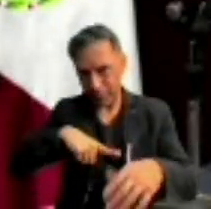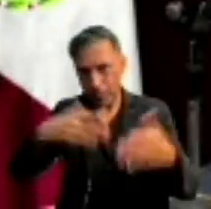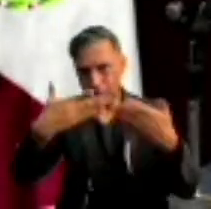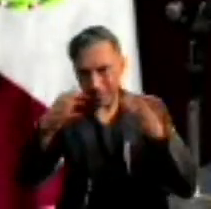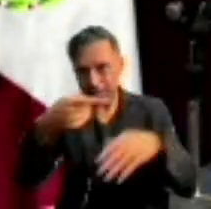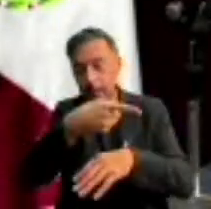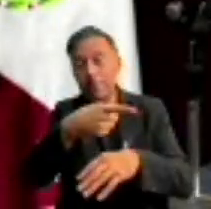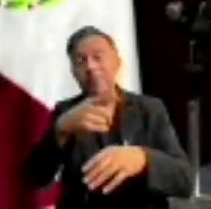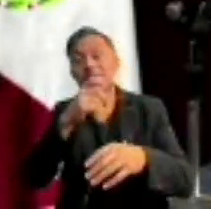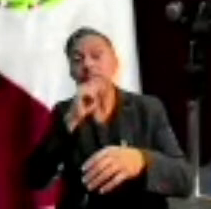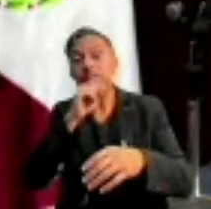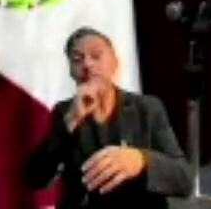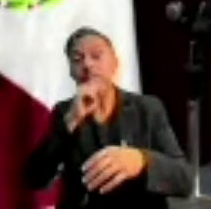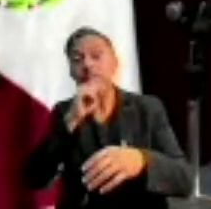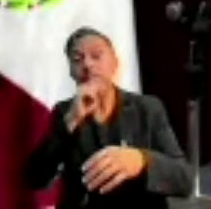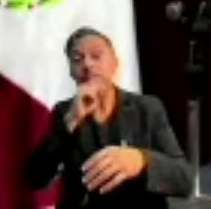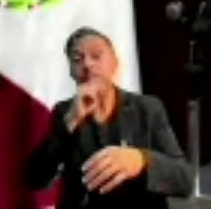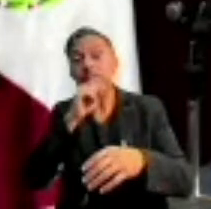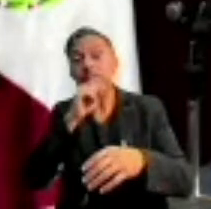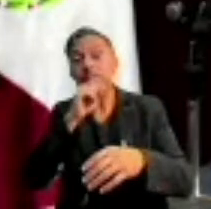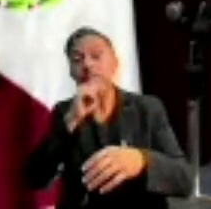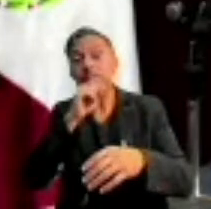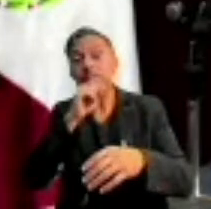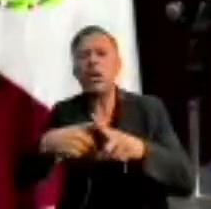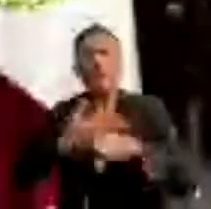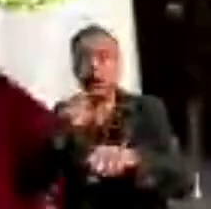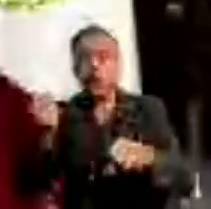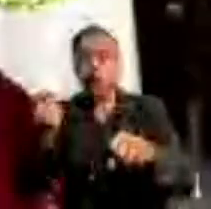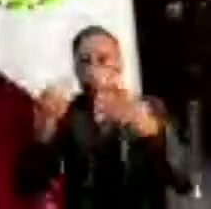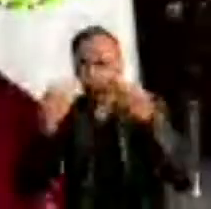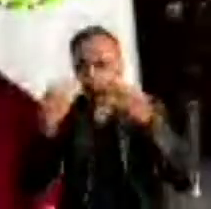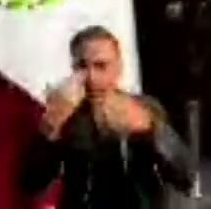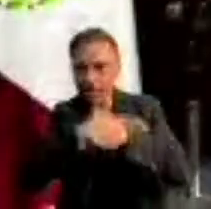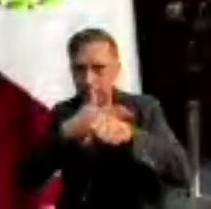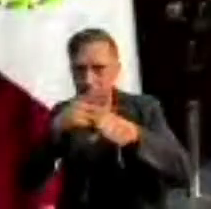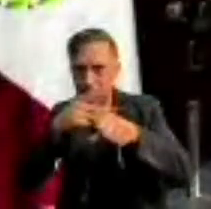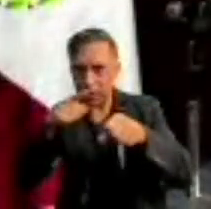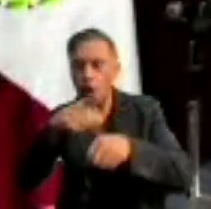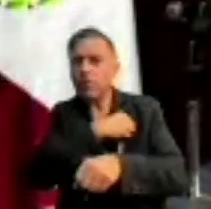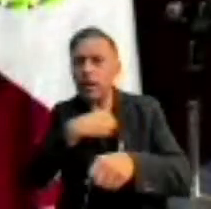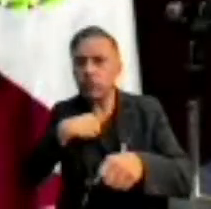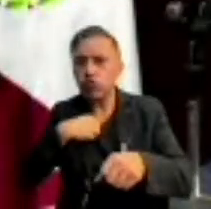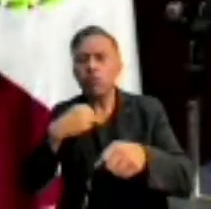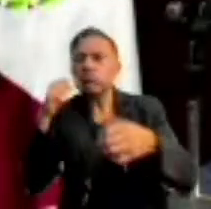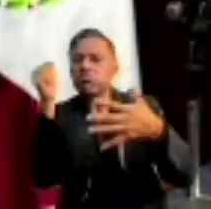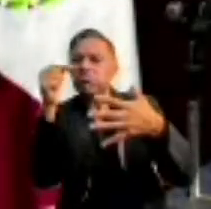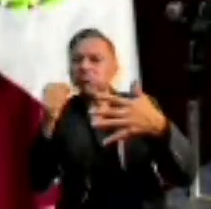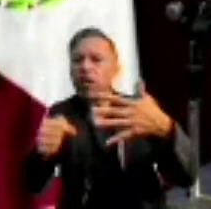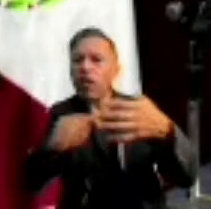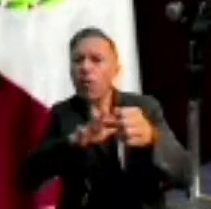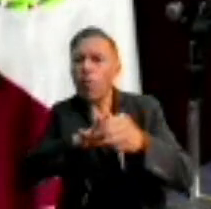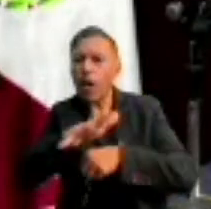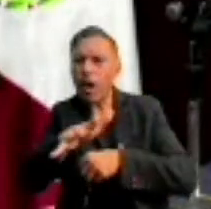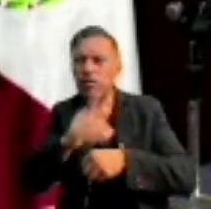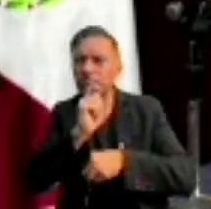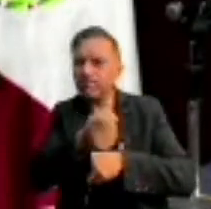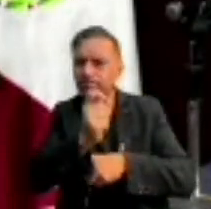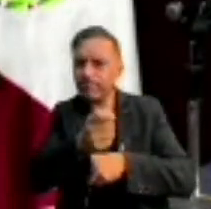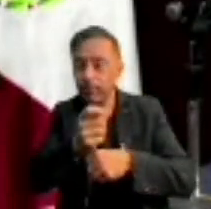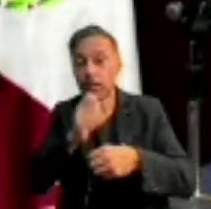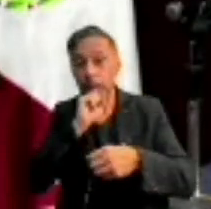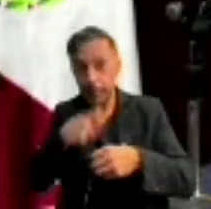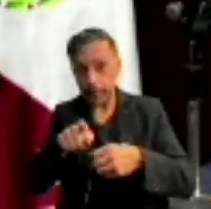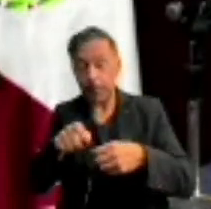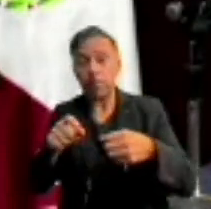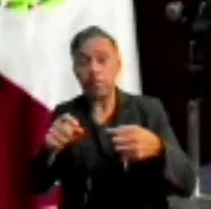de transparencia acceso a la información las obligaciones de transparencia así como los procedimientos de atención a las solicitudes de acceso